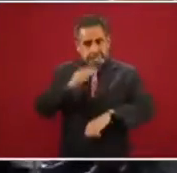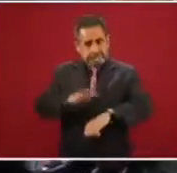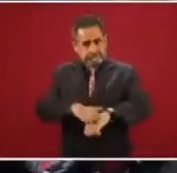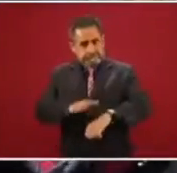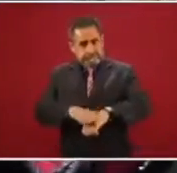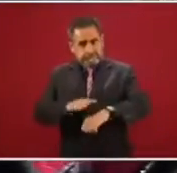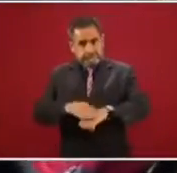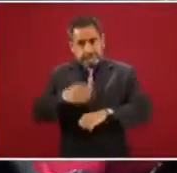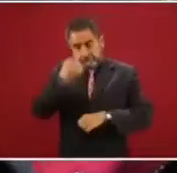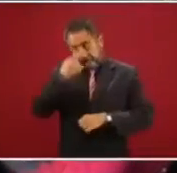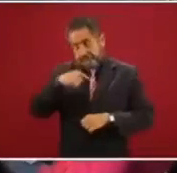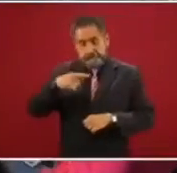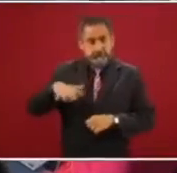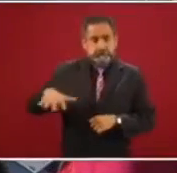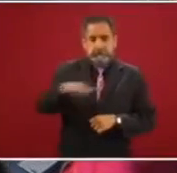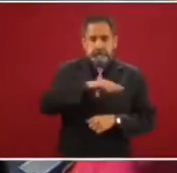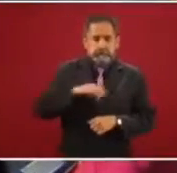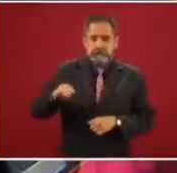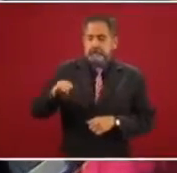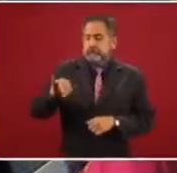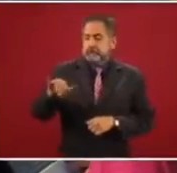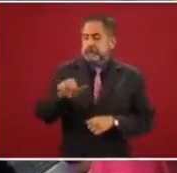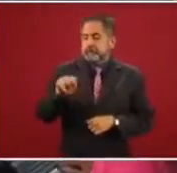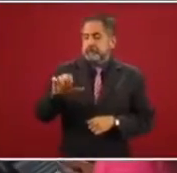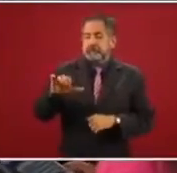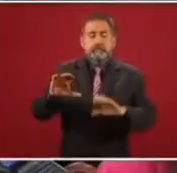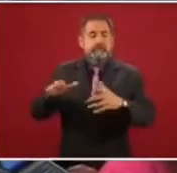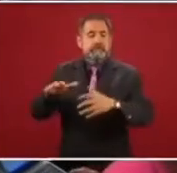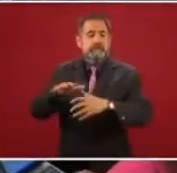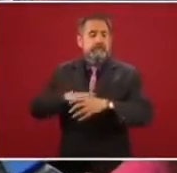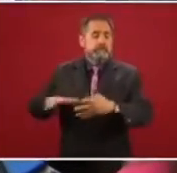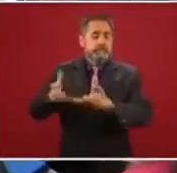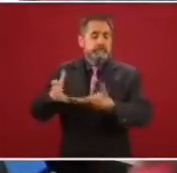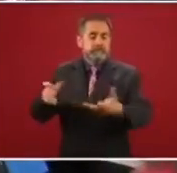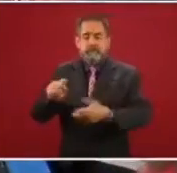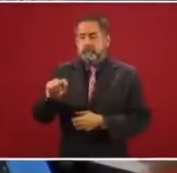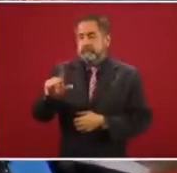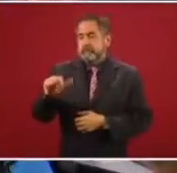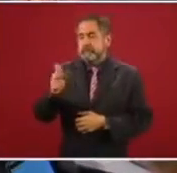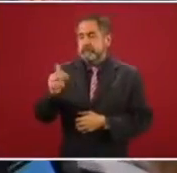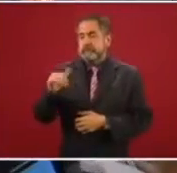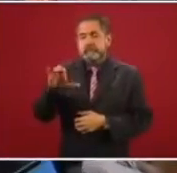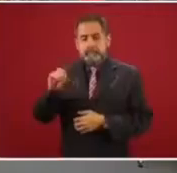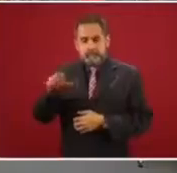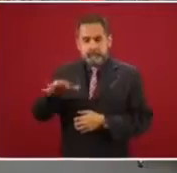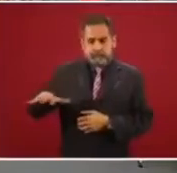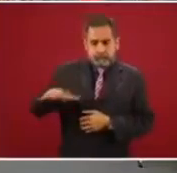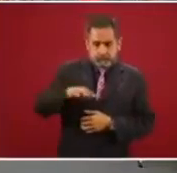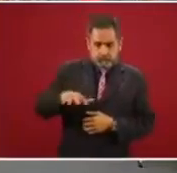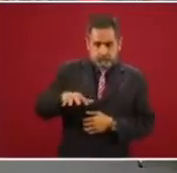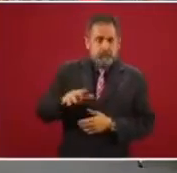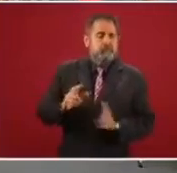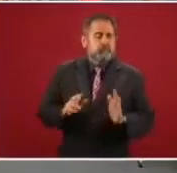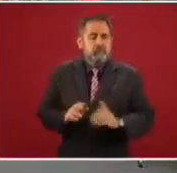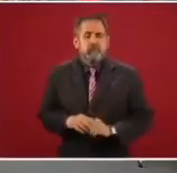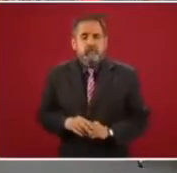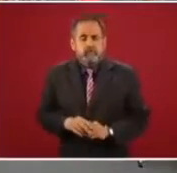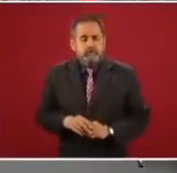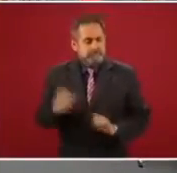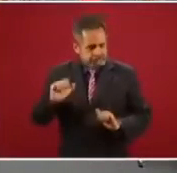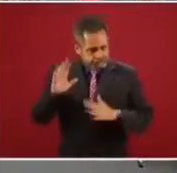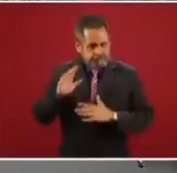habitantes de la mixteca de esta región de tlaxiaco decirles que vamos a cumplir